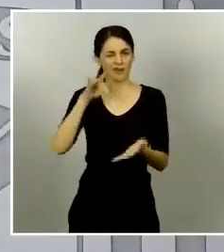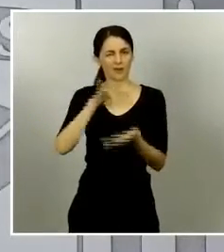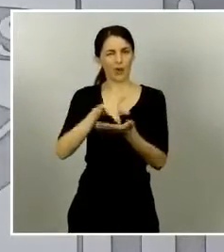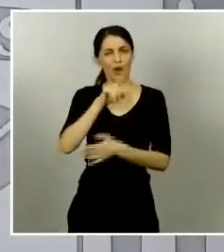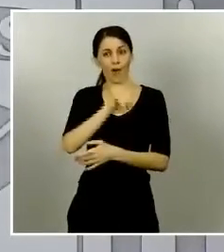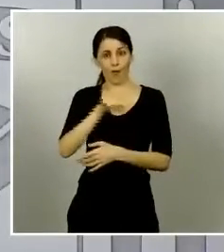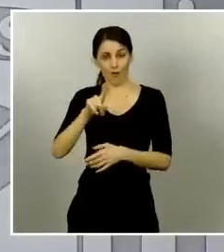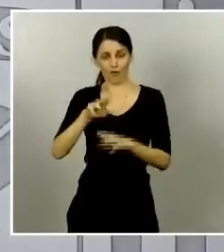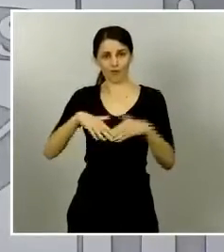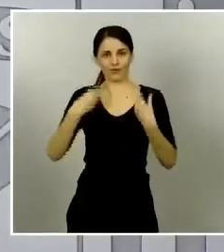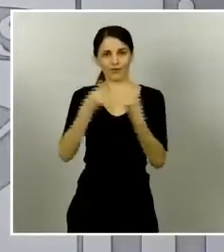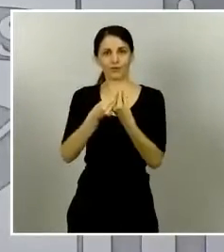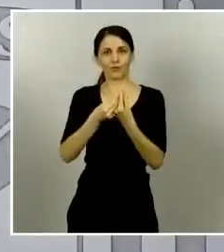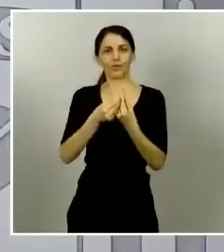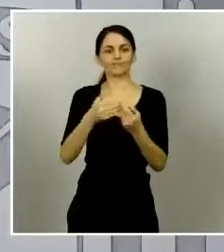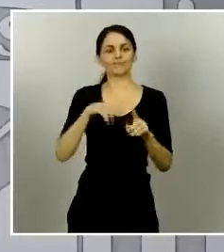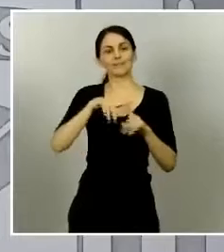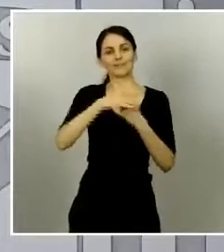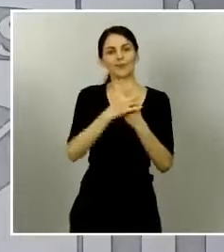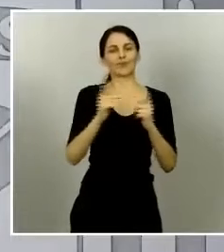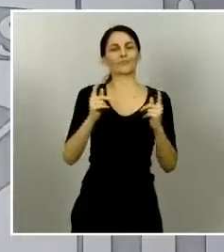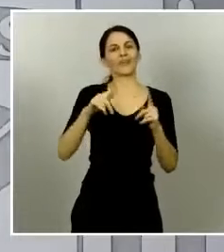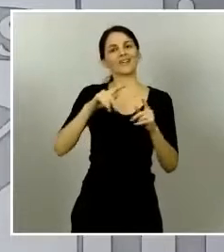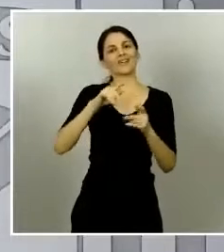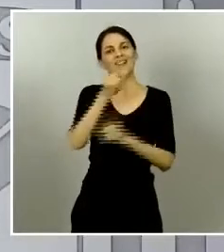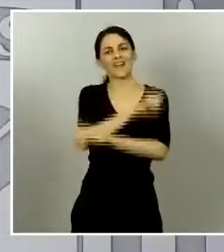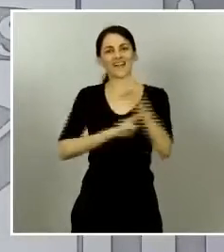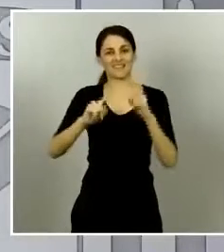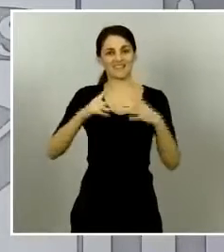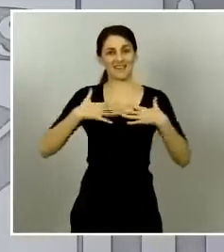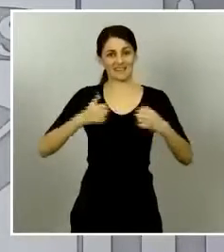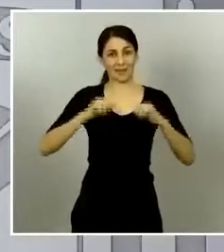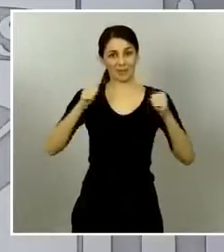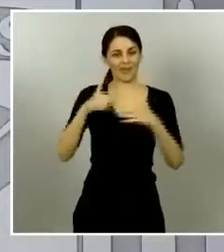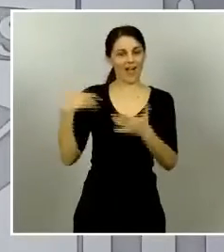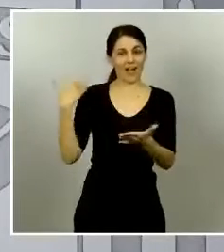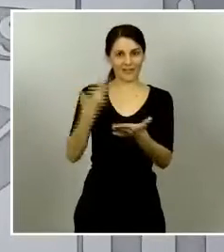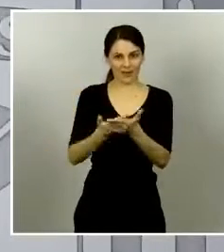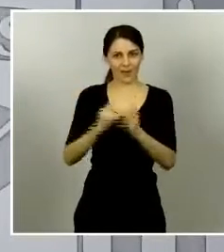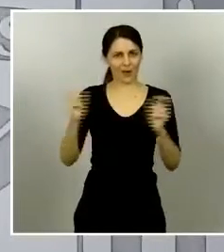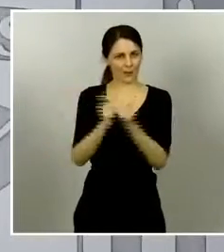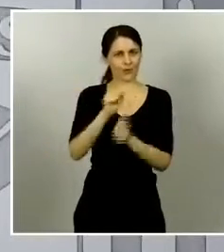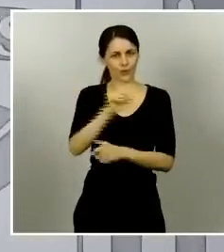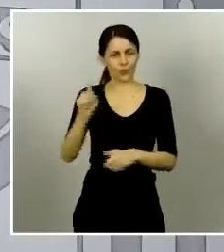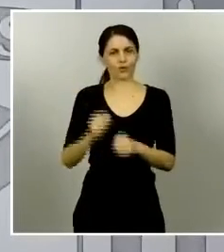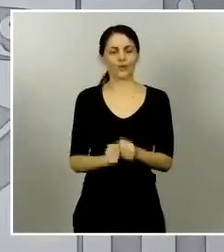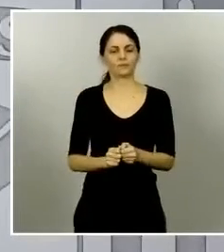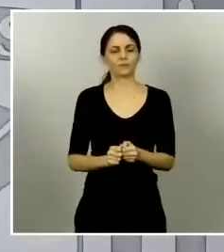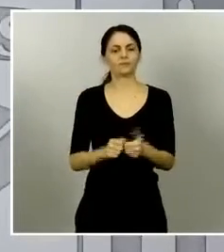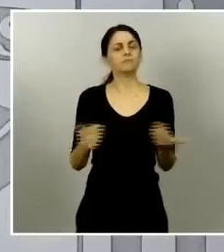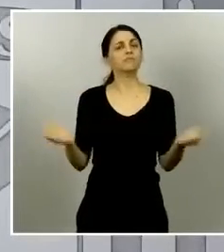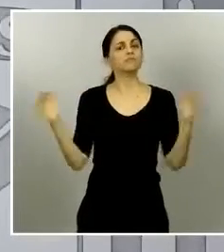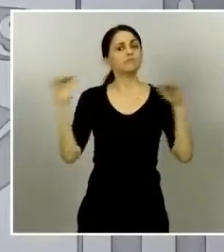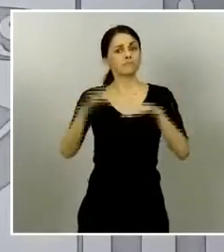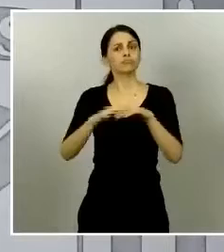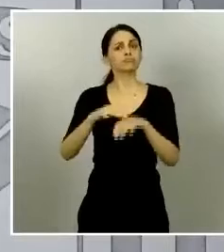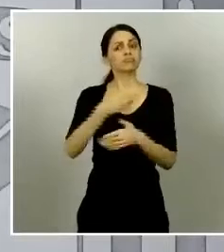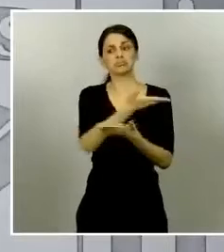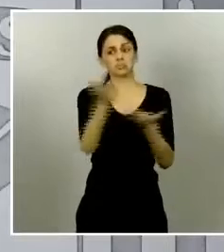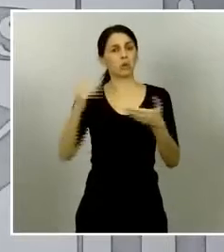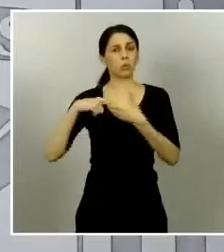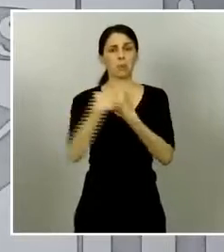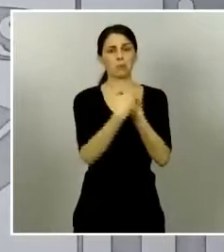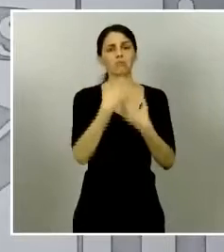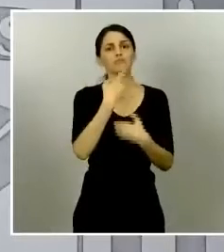la conferencia de presidentes, la undécima que se celebra desde el inicio de la crisis sanitaria. A juicio de todos los participantes,